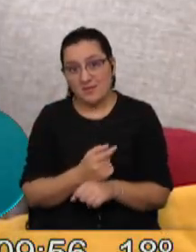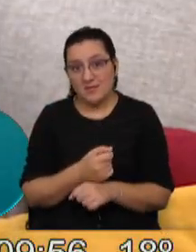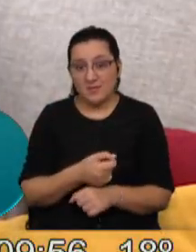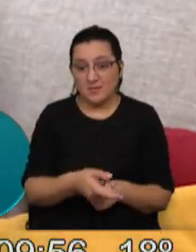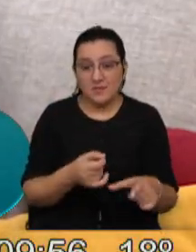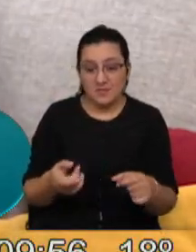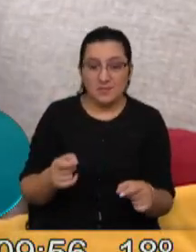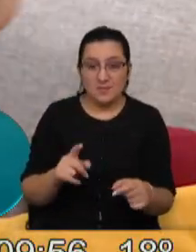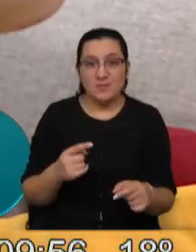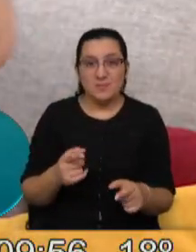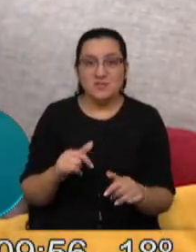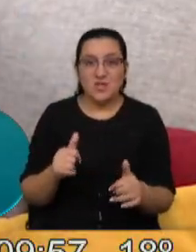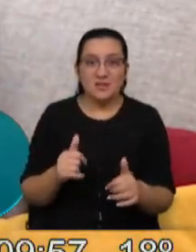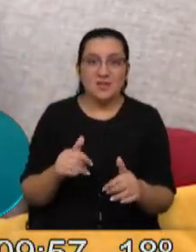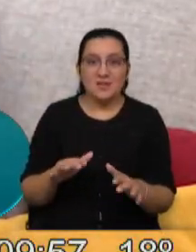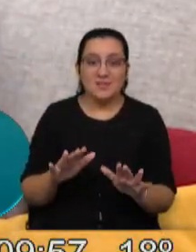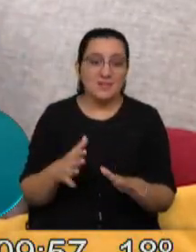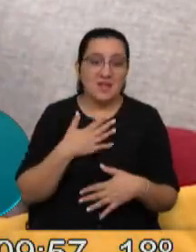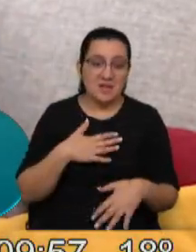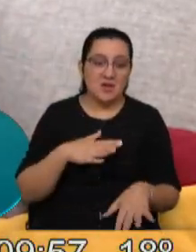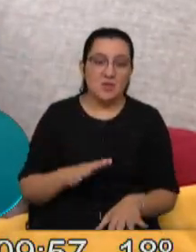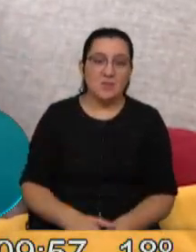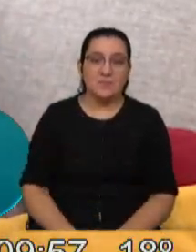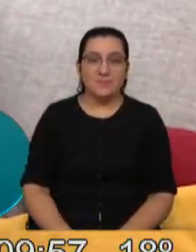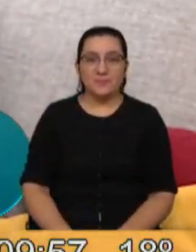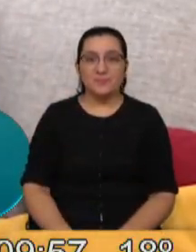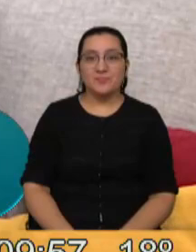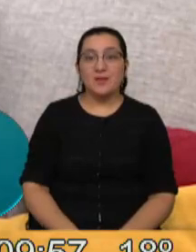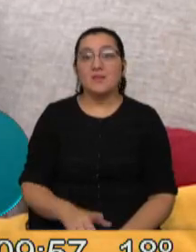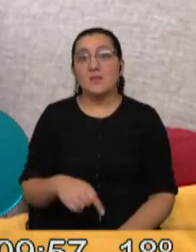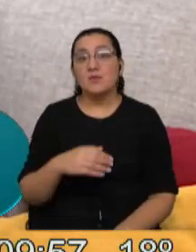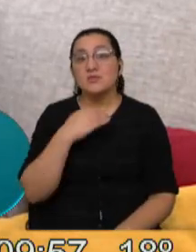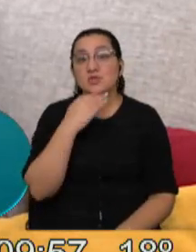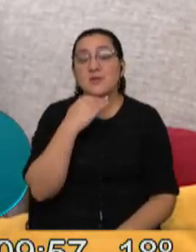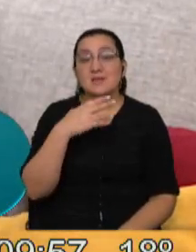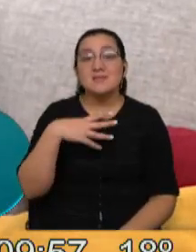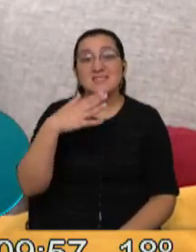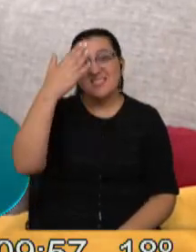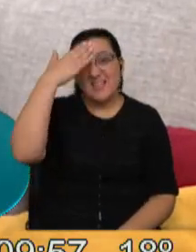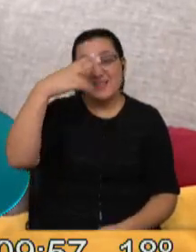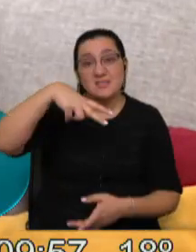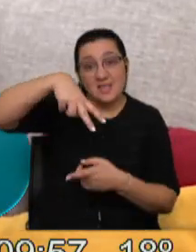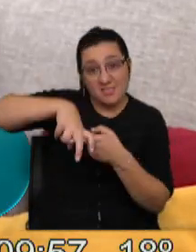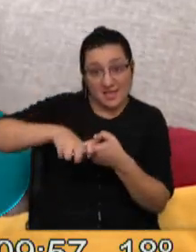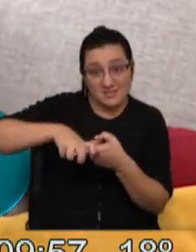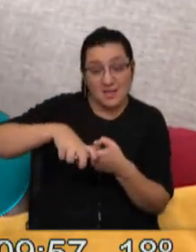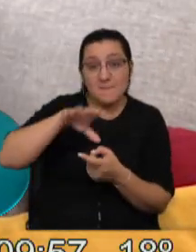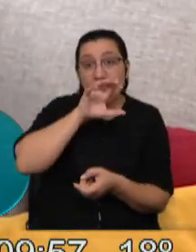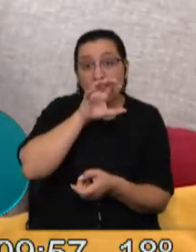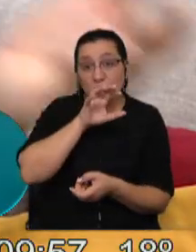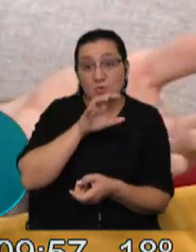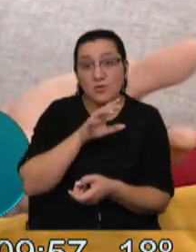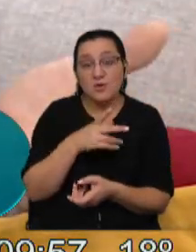le tiras otro, y ya después al perro lo tenés como medio que en la tuya. Después, si se sabe sentar, se le dice, bueno, amigo, sentate, qué sé yo. Y